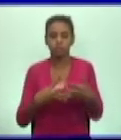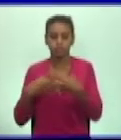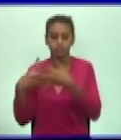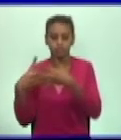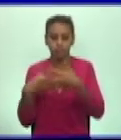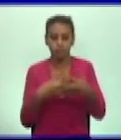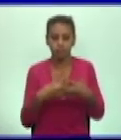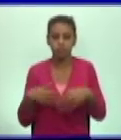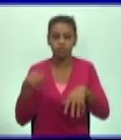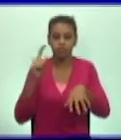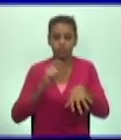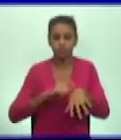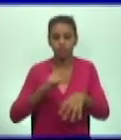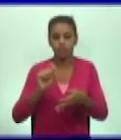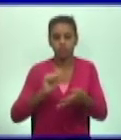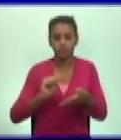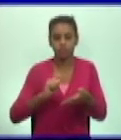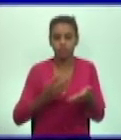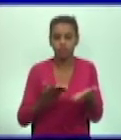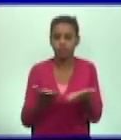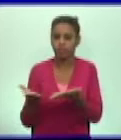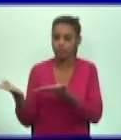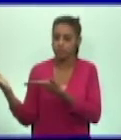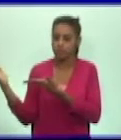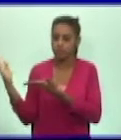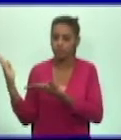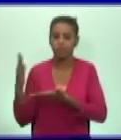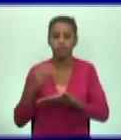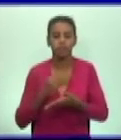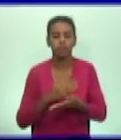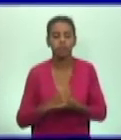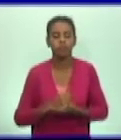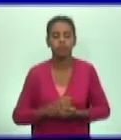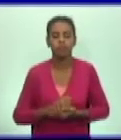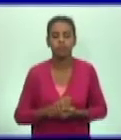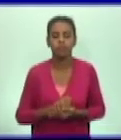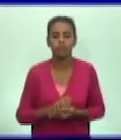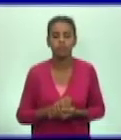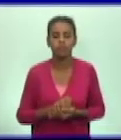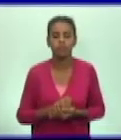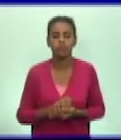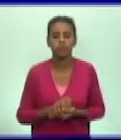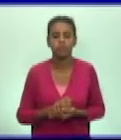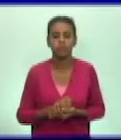Damos unos segundos más para que usted termine de copiar y luego continuamos conversando sobre esto.